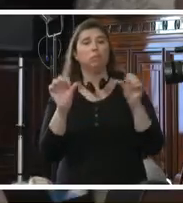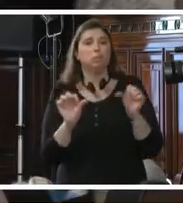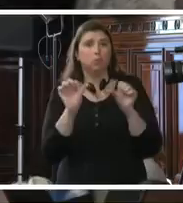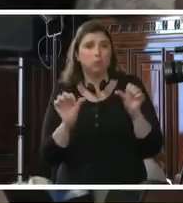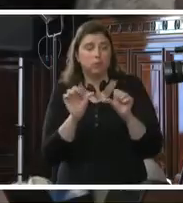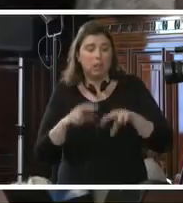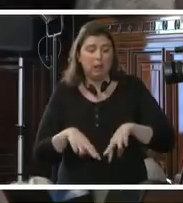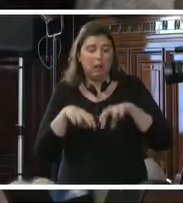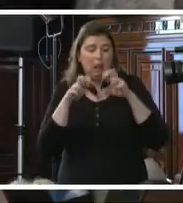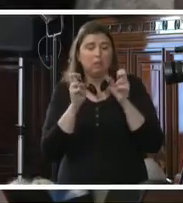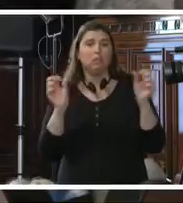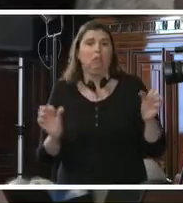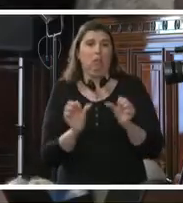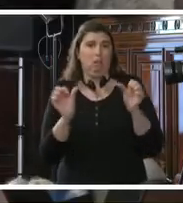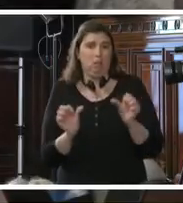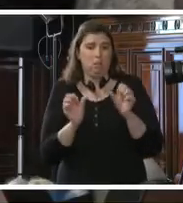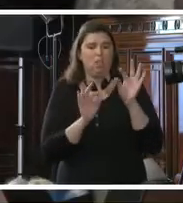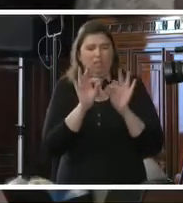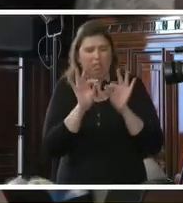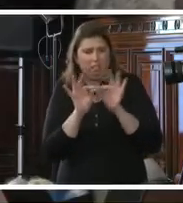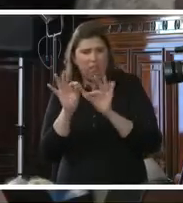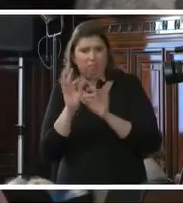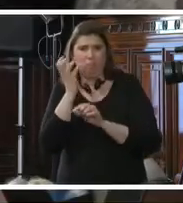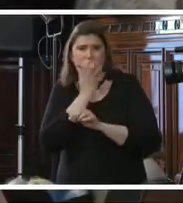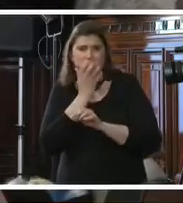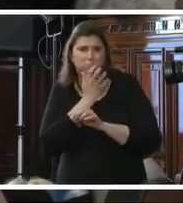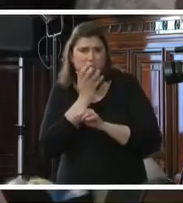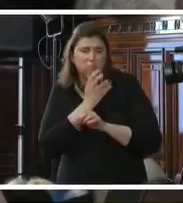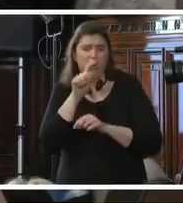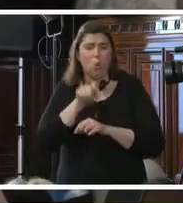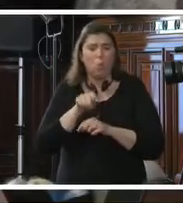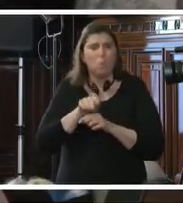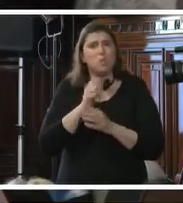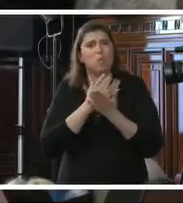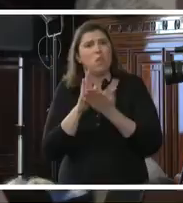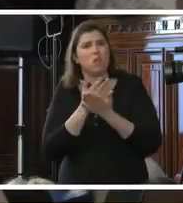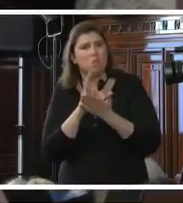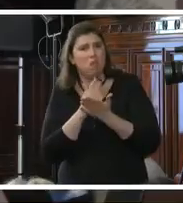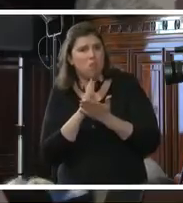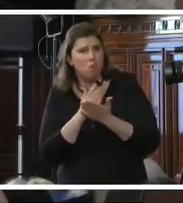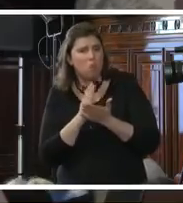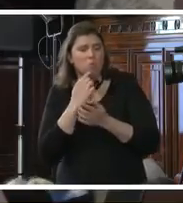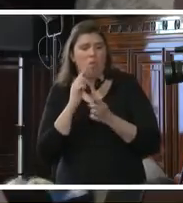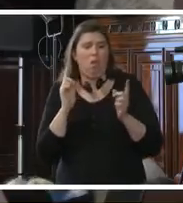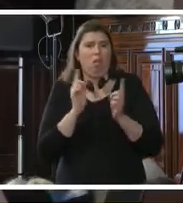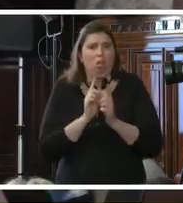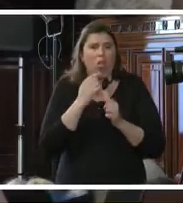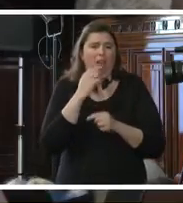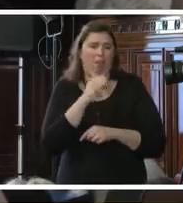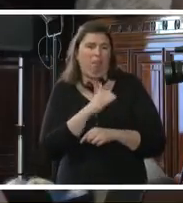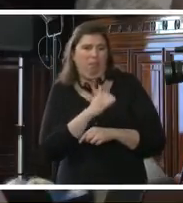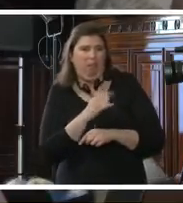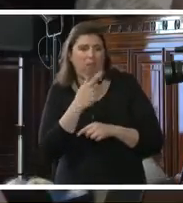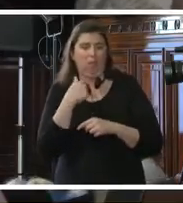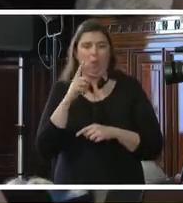del análisis de hechos a detalles morbosos, la emisión de juicios discriminatorios, la minimización del hecho, la